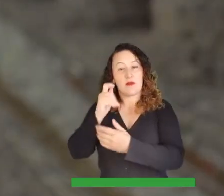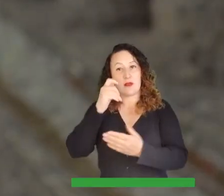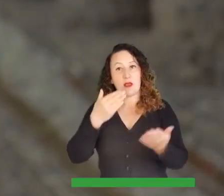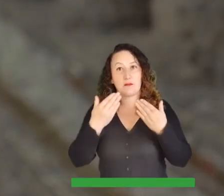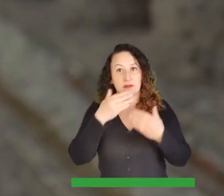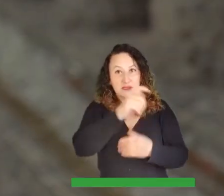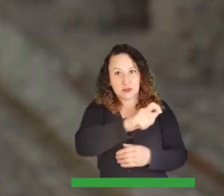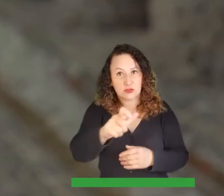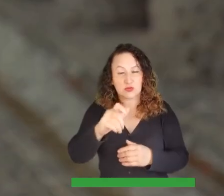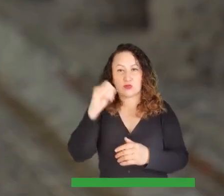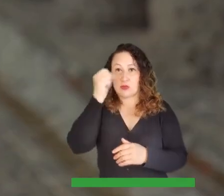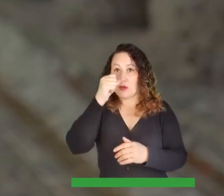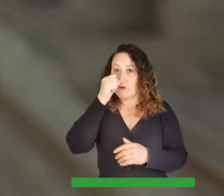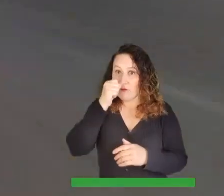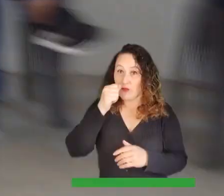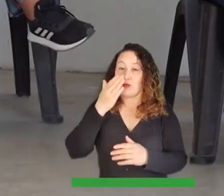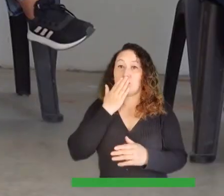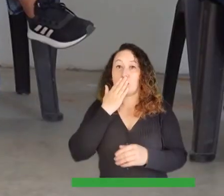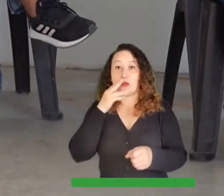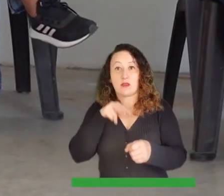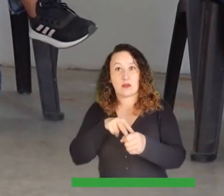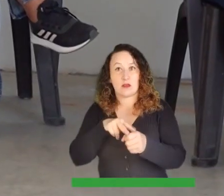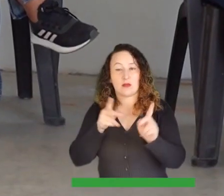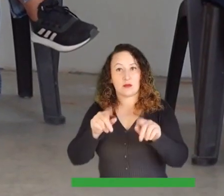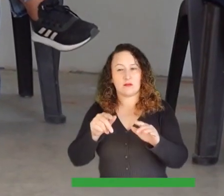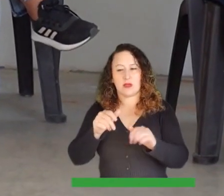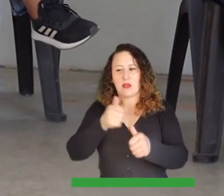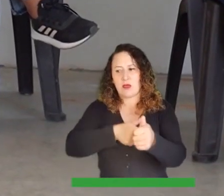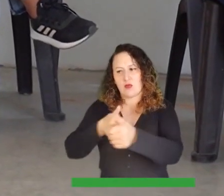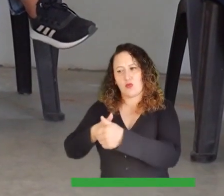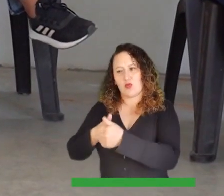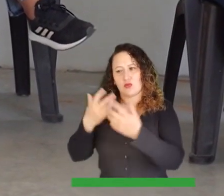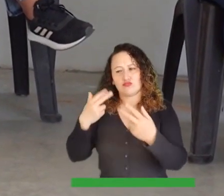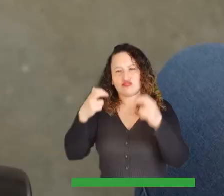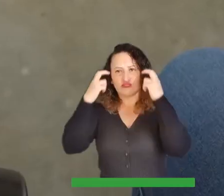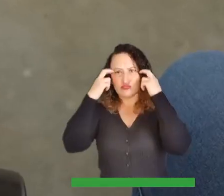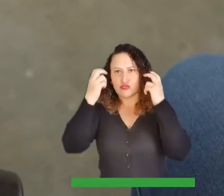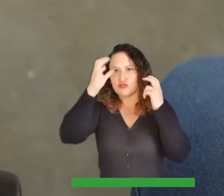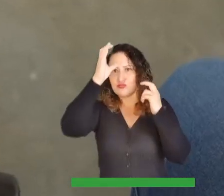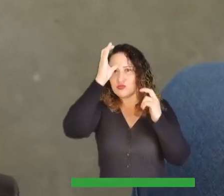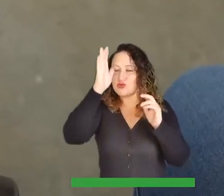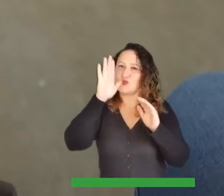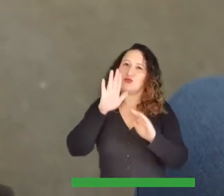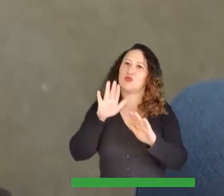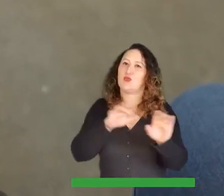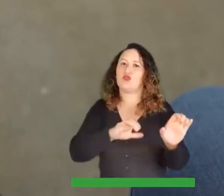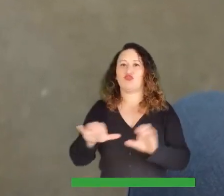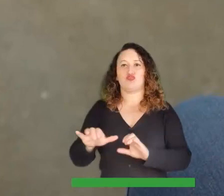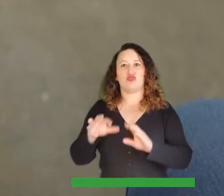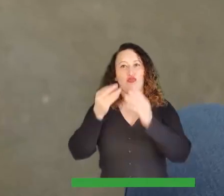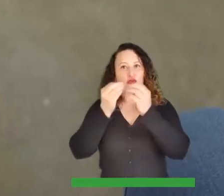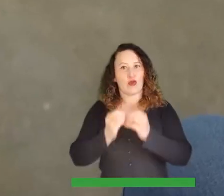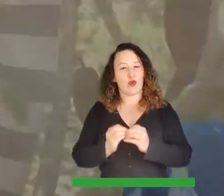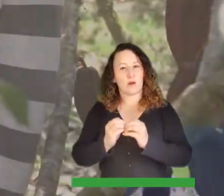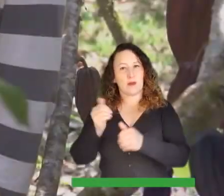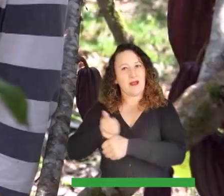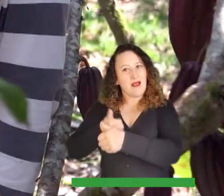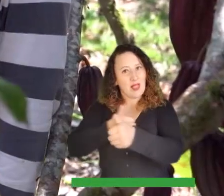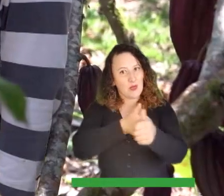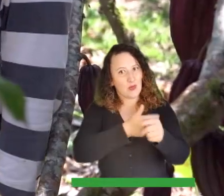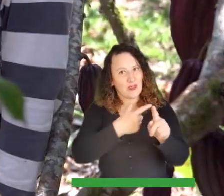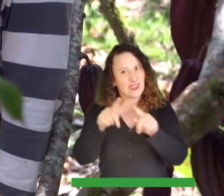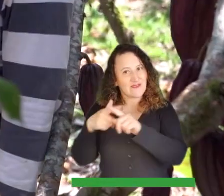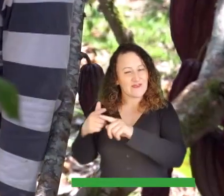campesina, población afro, indígena, cada uno con su conocimiento, con su manera de hacer las cosas, de producir